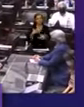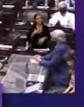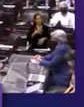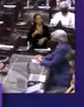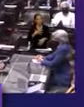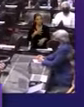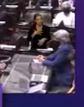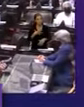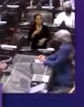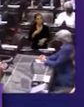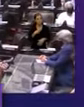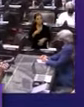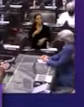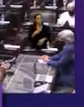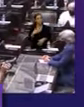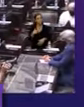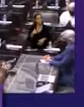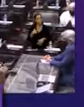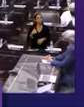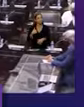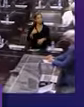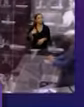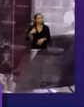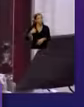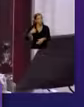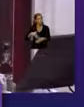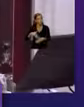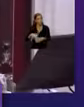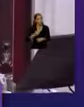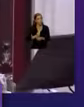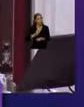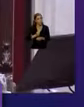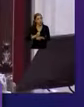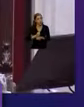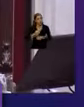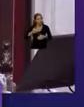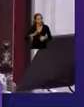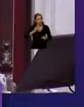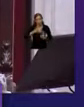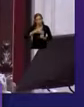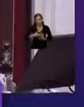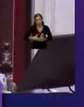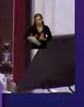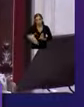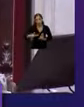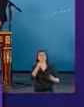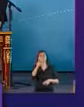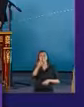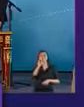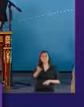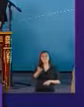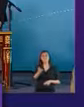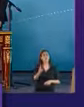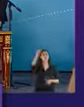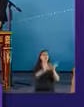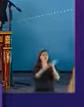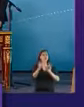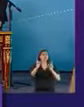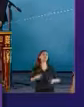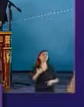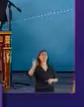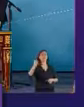Mesas de trabajo, o sea, consensos. Esa es la línea por la que seguramente va a ir el Ministerio de Massa.